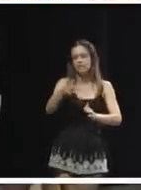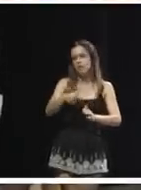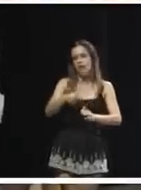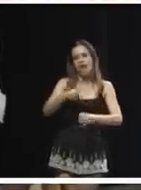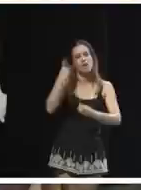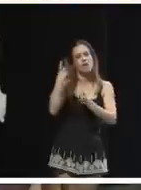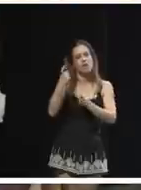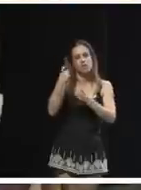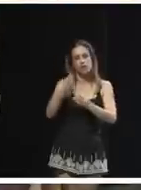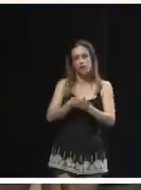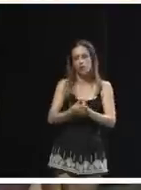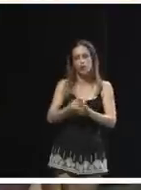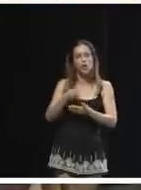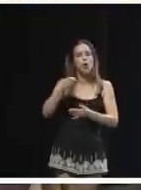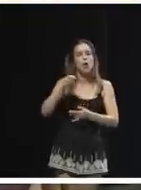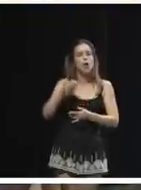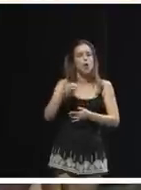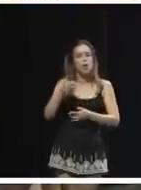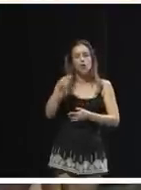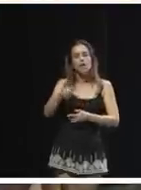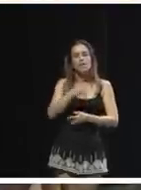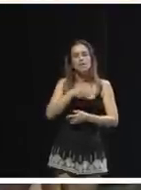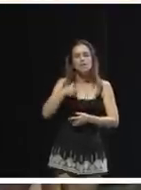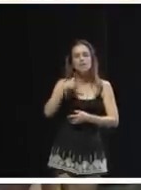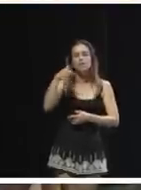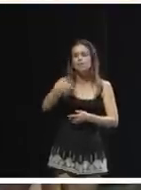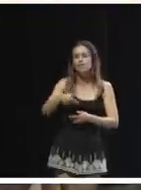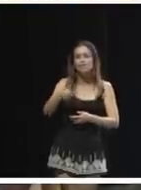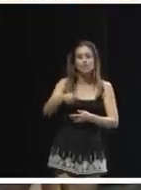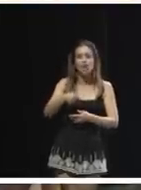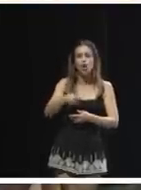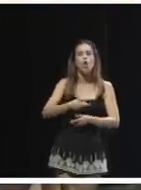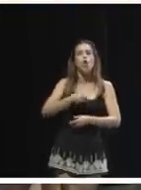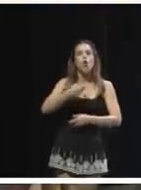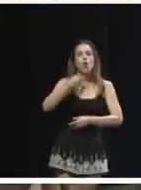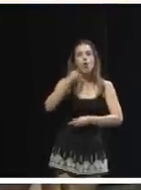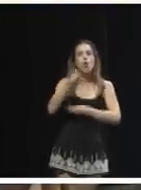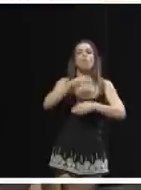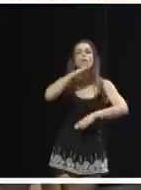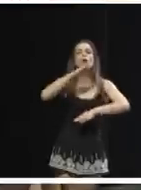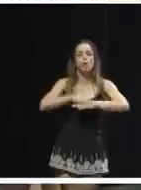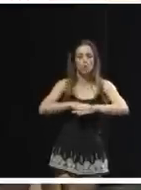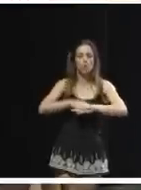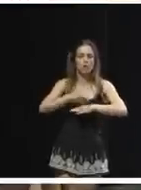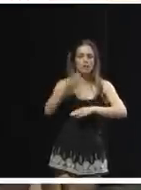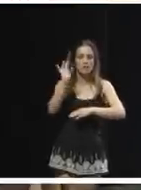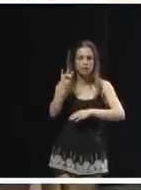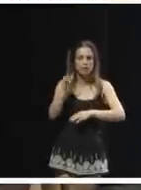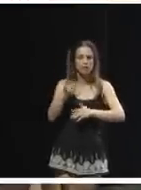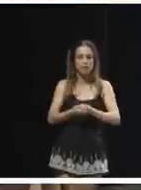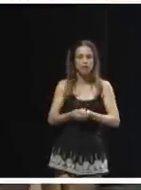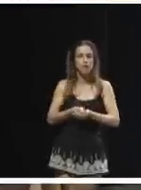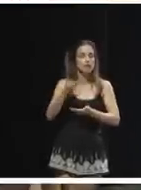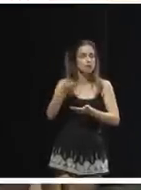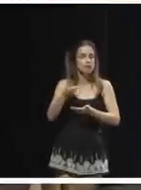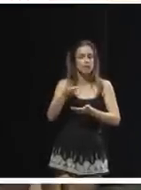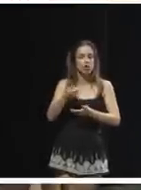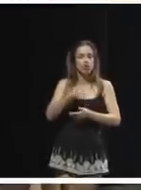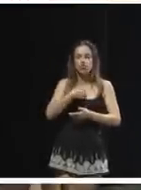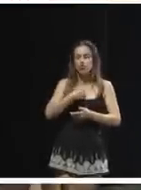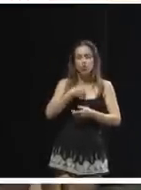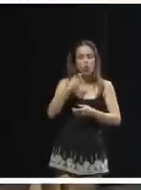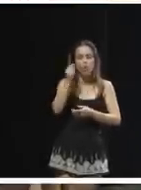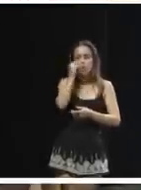Y, querido Pérez Royo, lo vamos a hacer. Se acabaron las discusiones estériles. Mirad, yo digo pocas